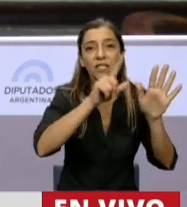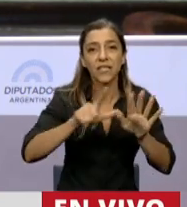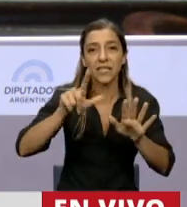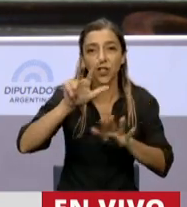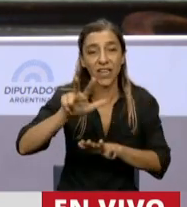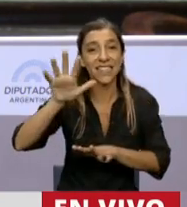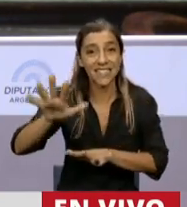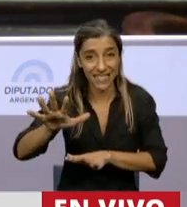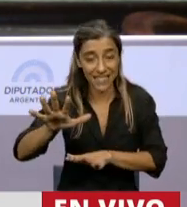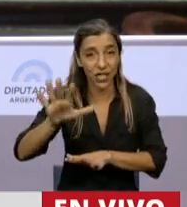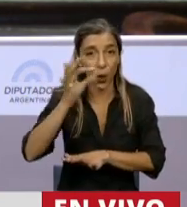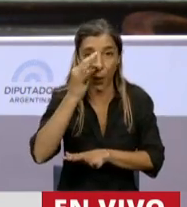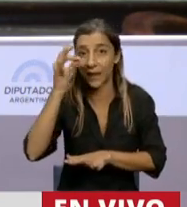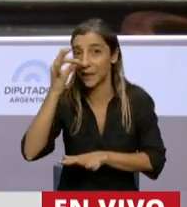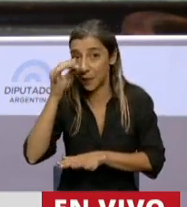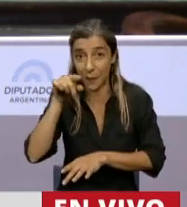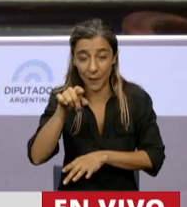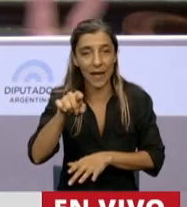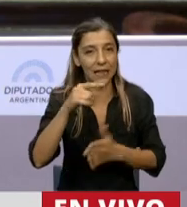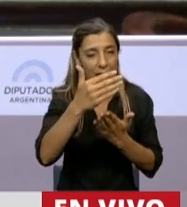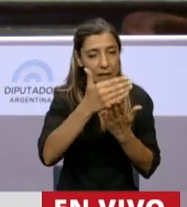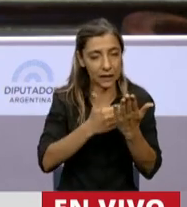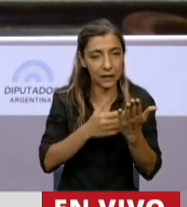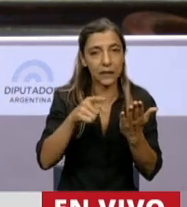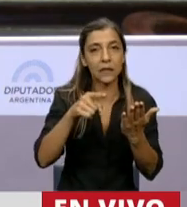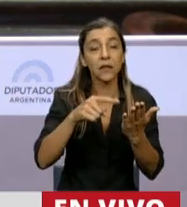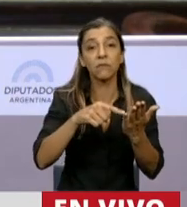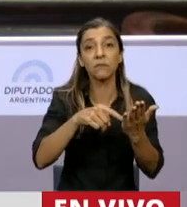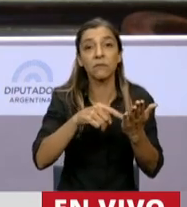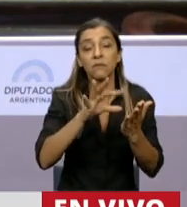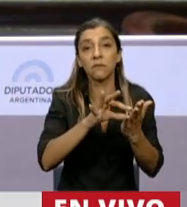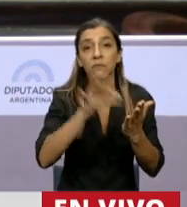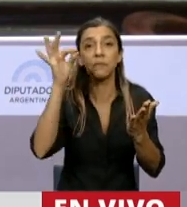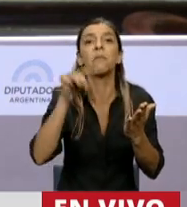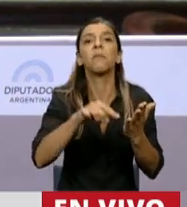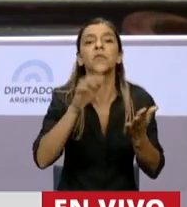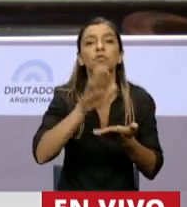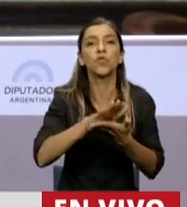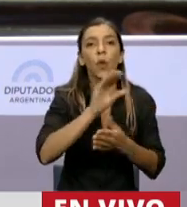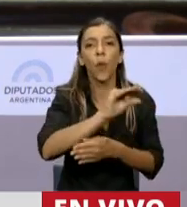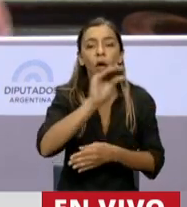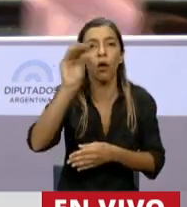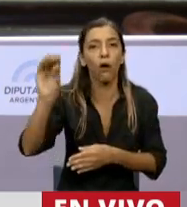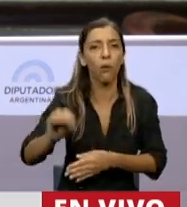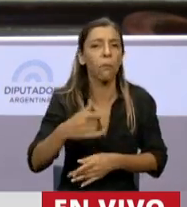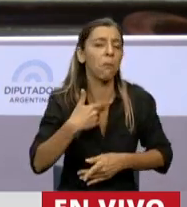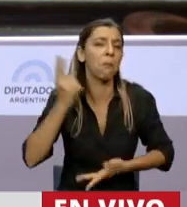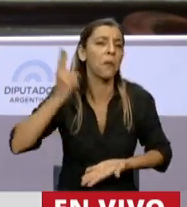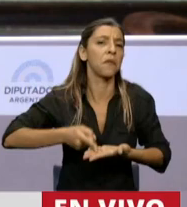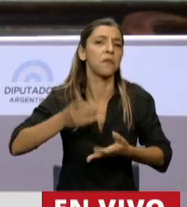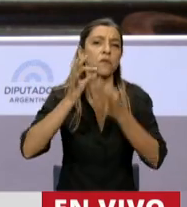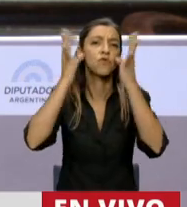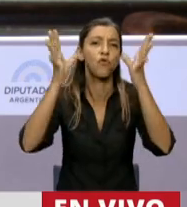735-2020 que robó un punto, en los términos que ustedes dijeron, robó un punto de la coparticipación para otorgárselo